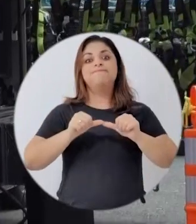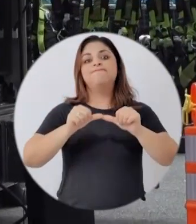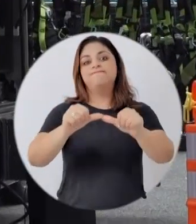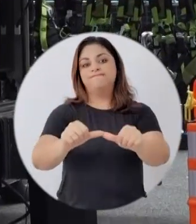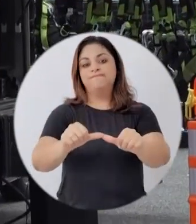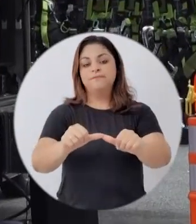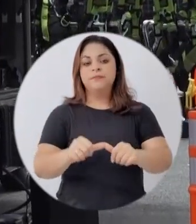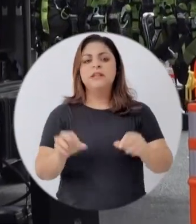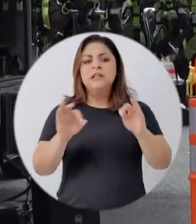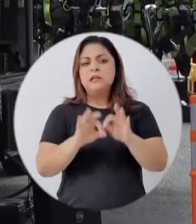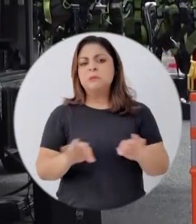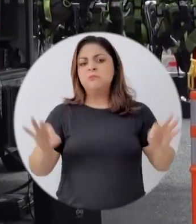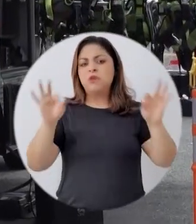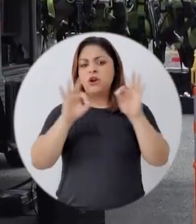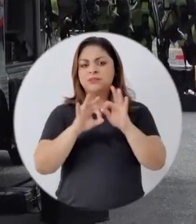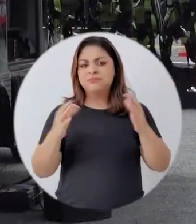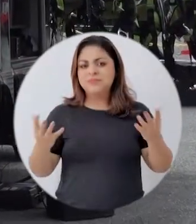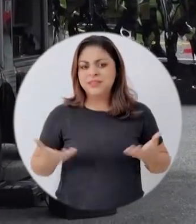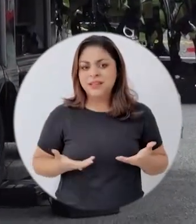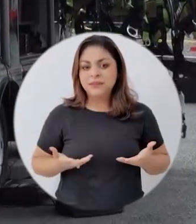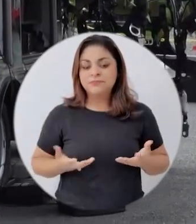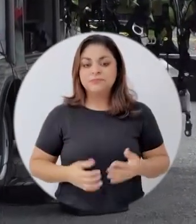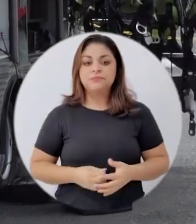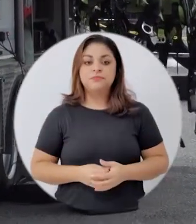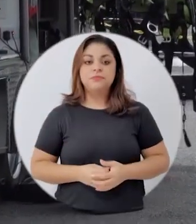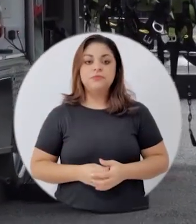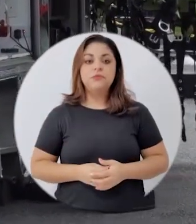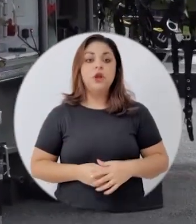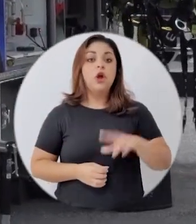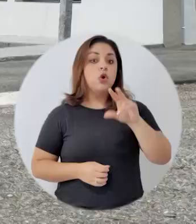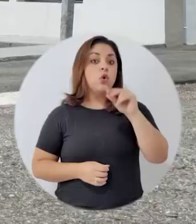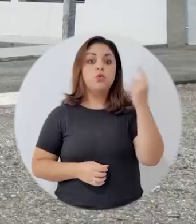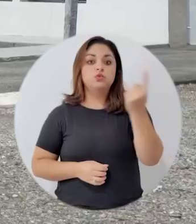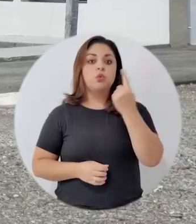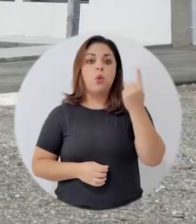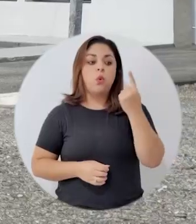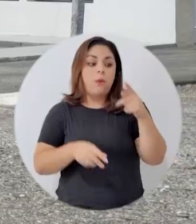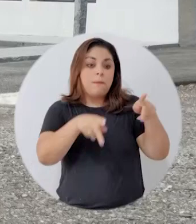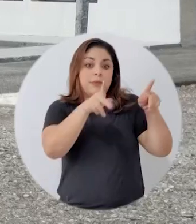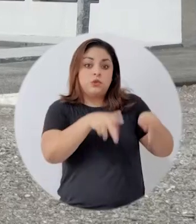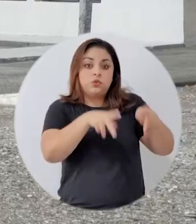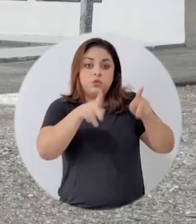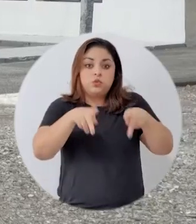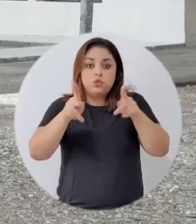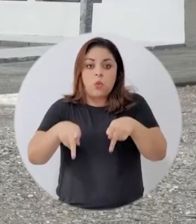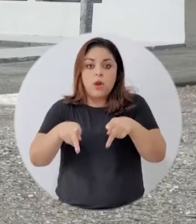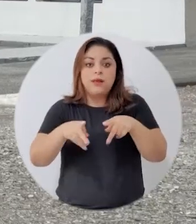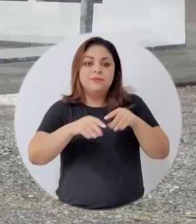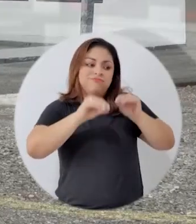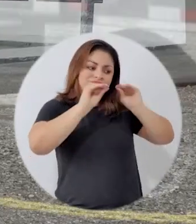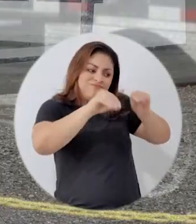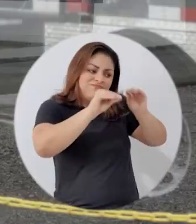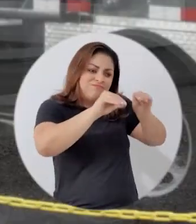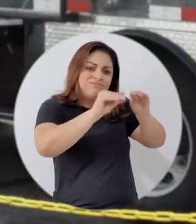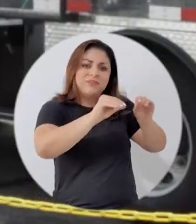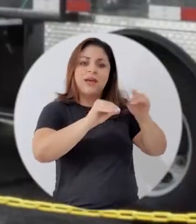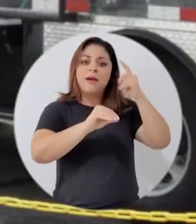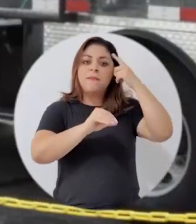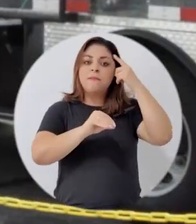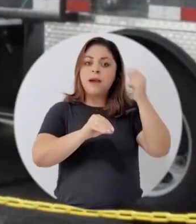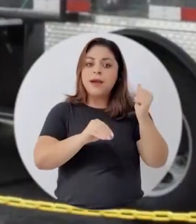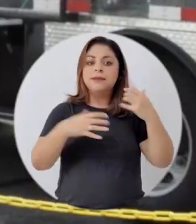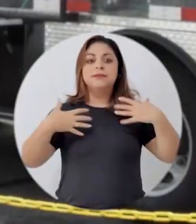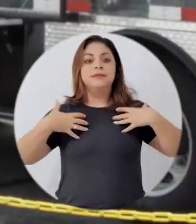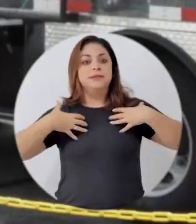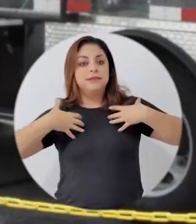de sostenibilidad. ¿Qué es lo importante? No solo capacitamos a las personas en la prevención de